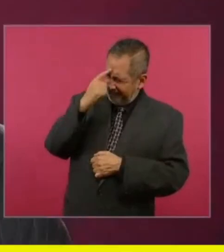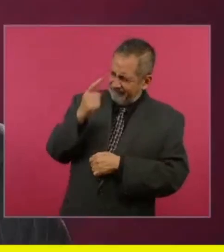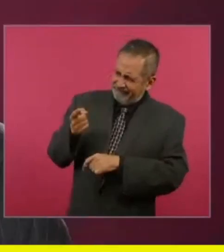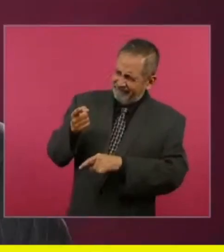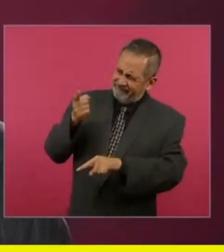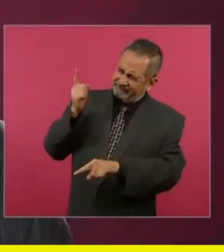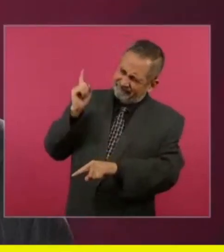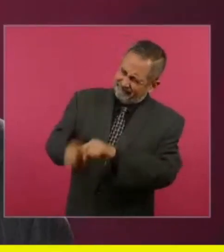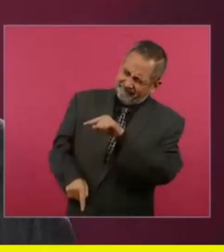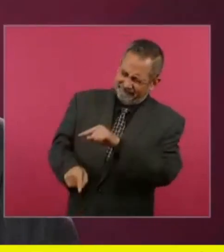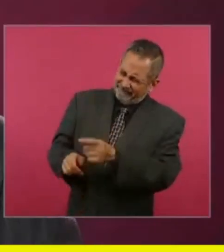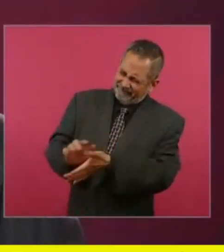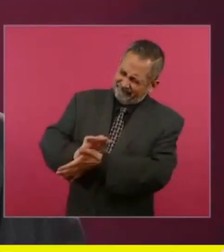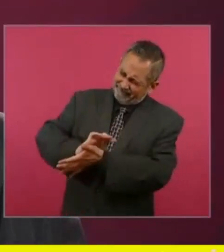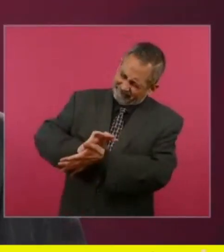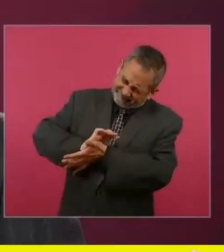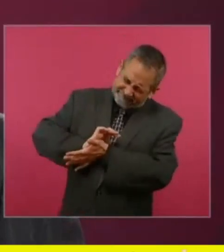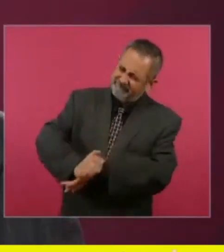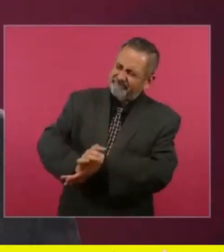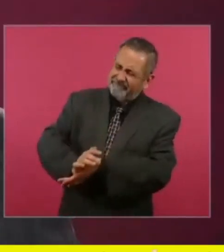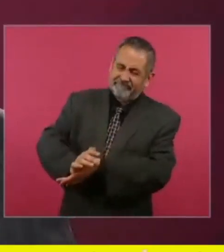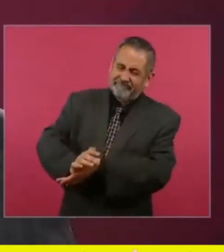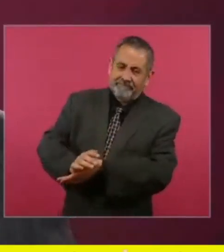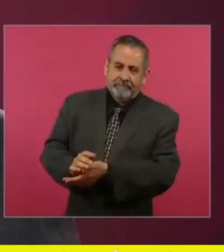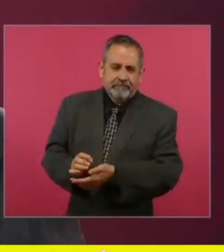la estocada final fíjense